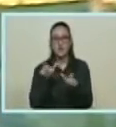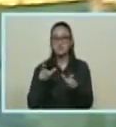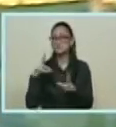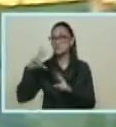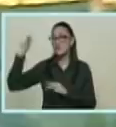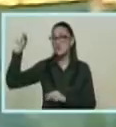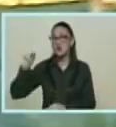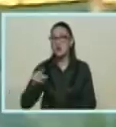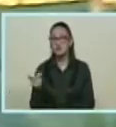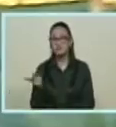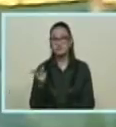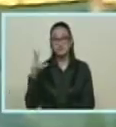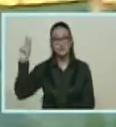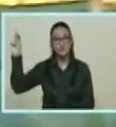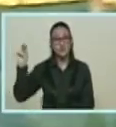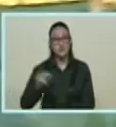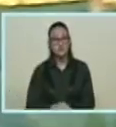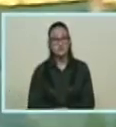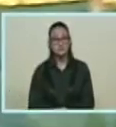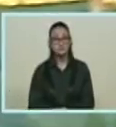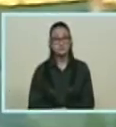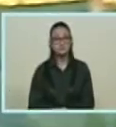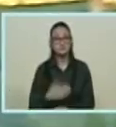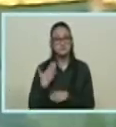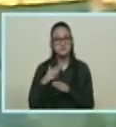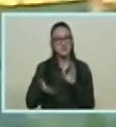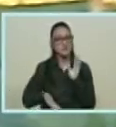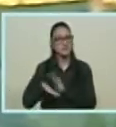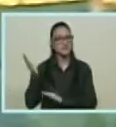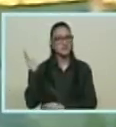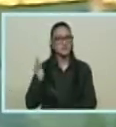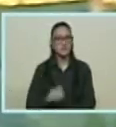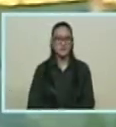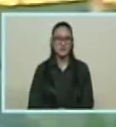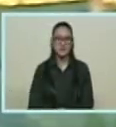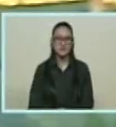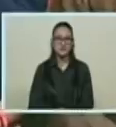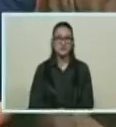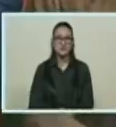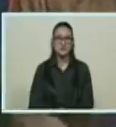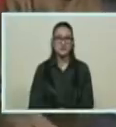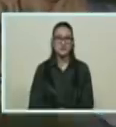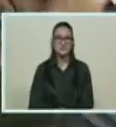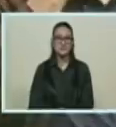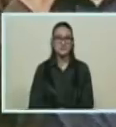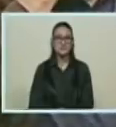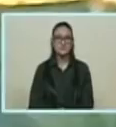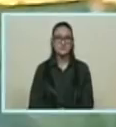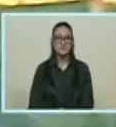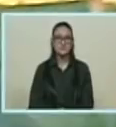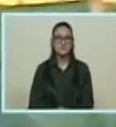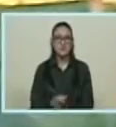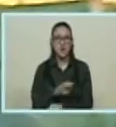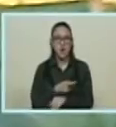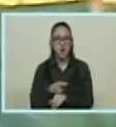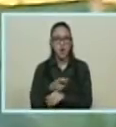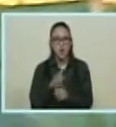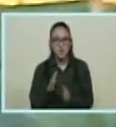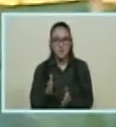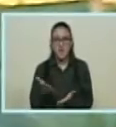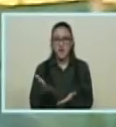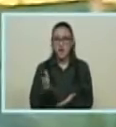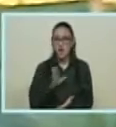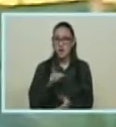se fueron. ¡Que se vaya! gobierno no electo de Brasil fue el